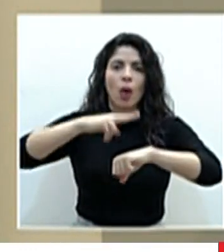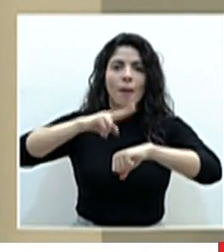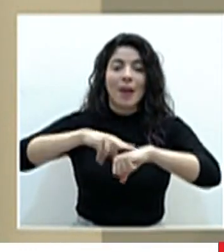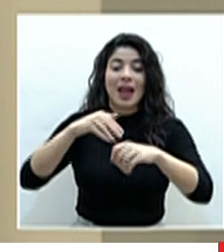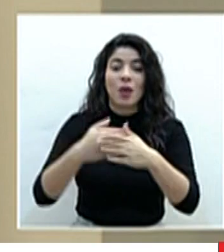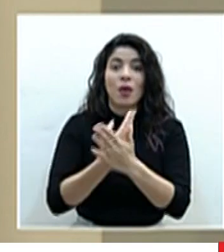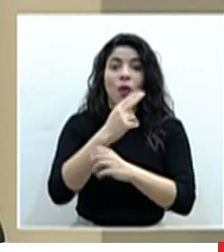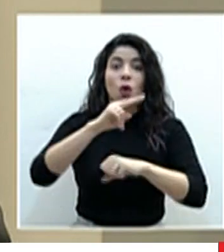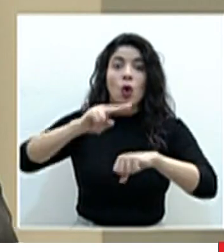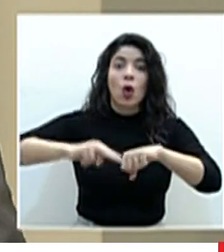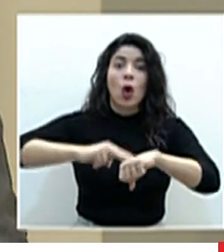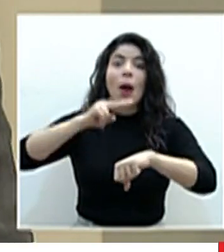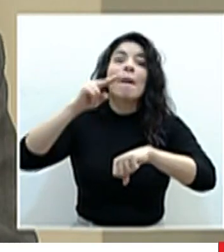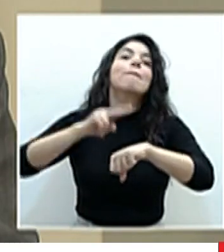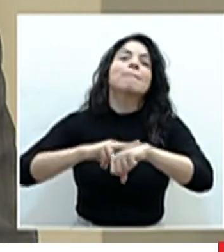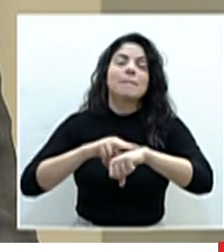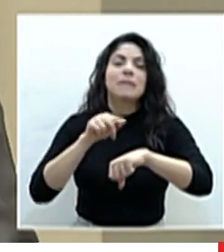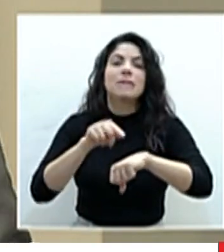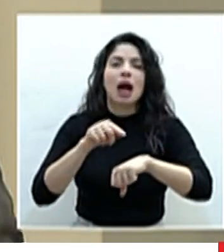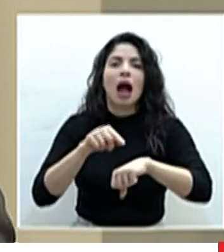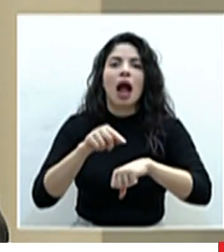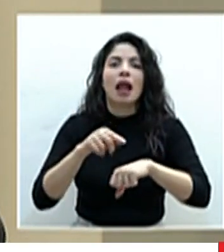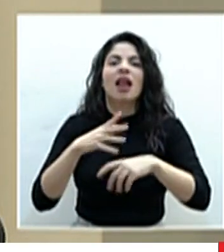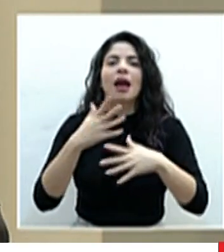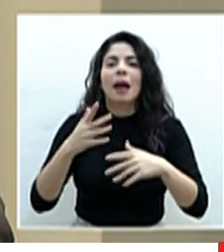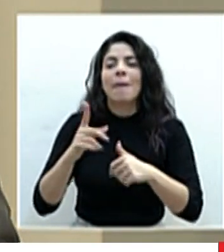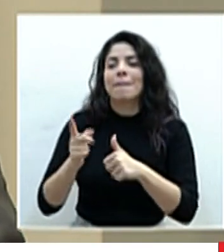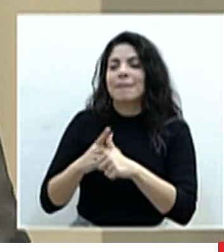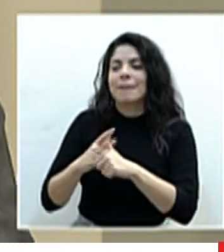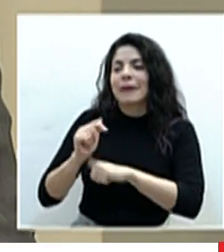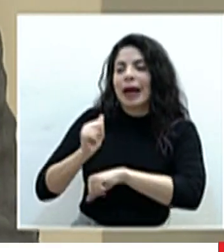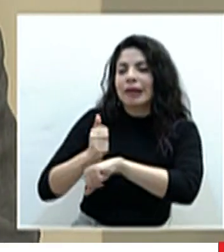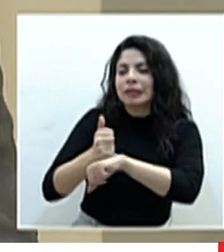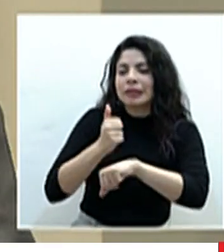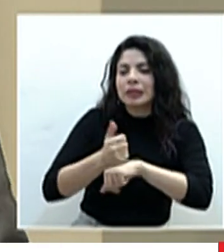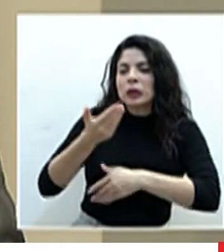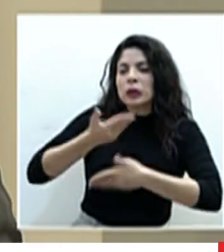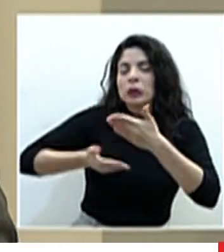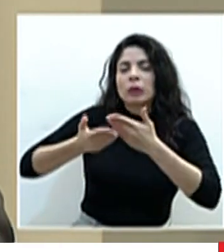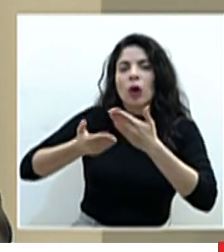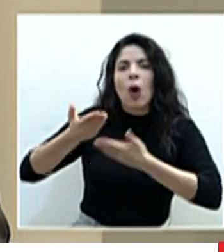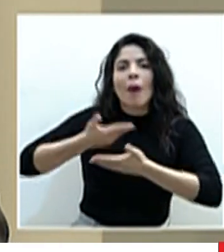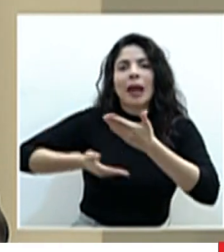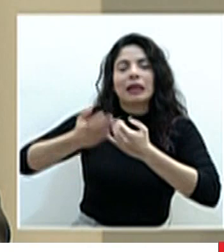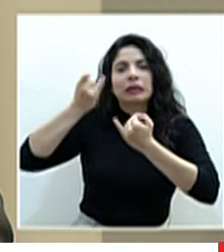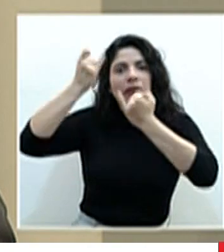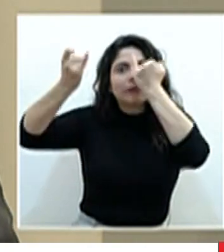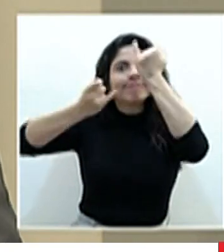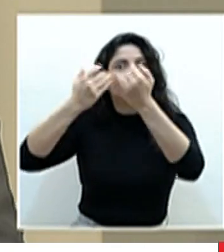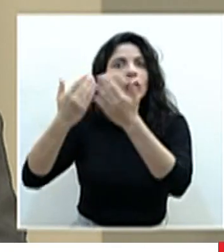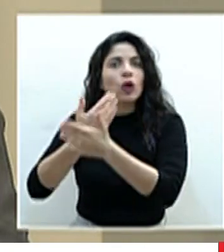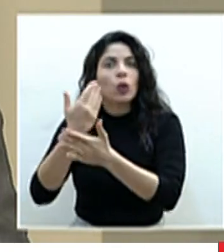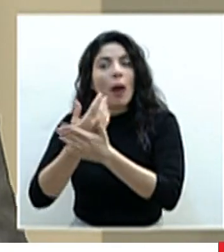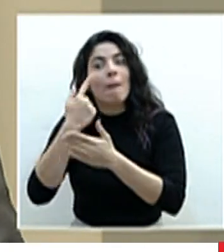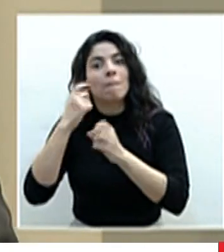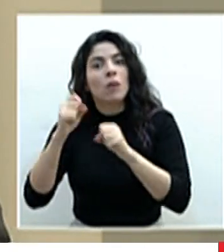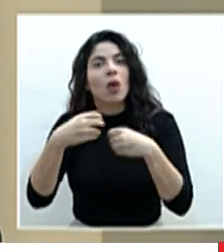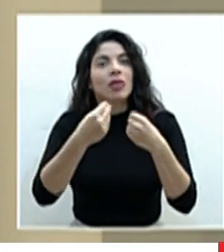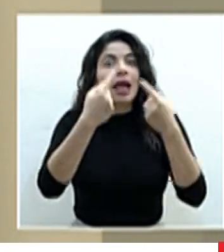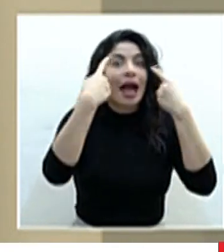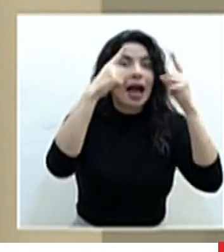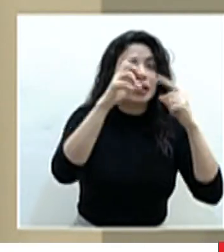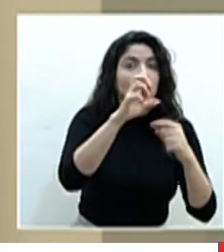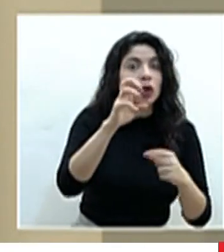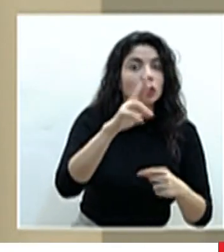a transitar por ejecutar modalidades de cooperación innovadoras que puedan ser exitosas en Costa Rica,